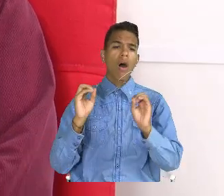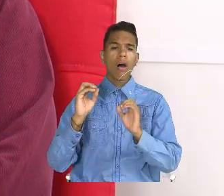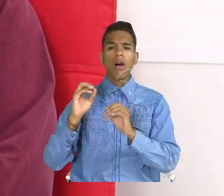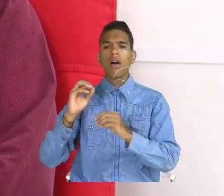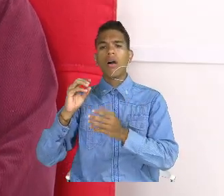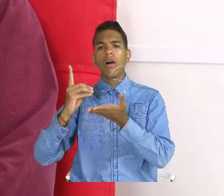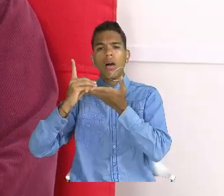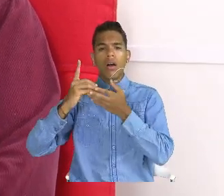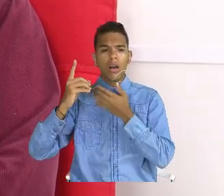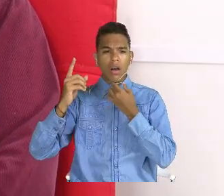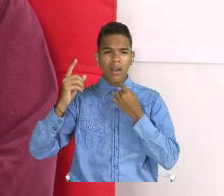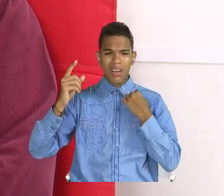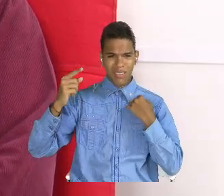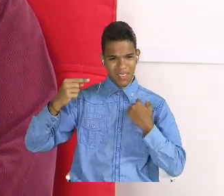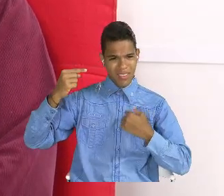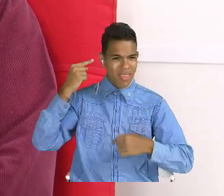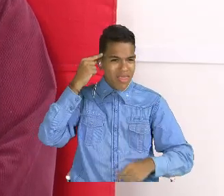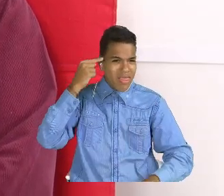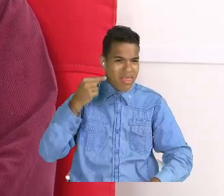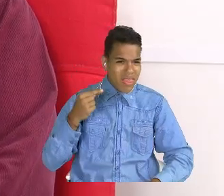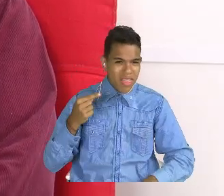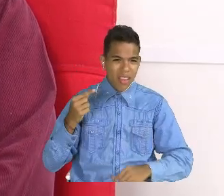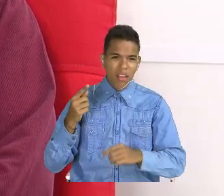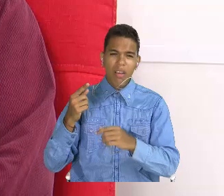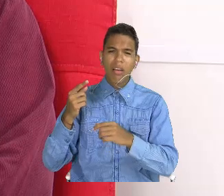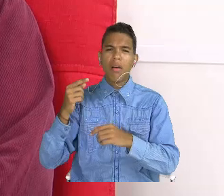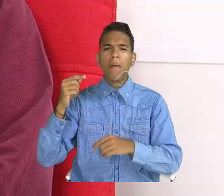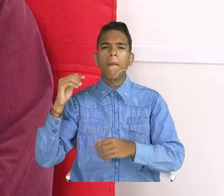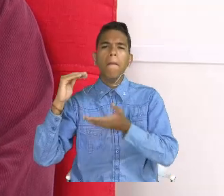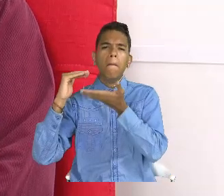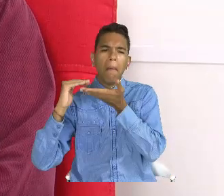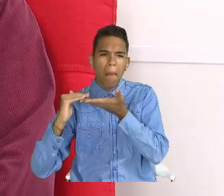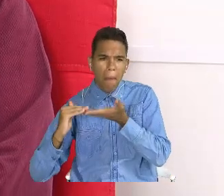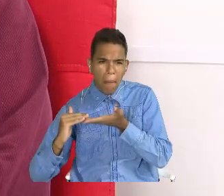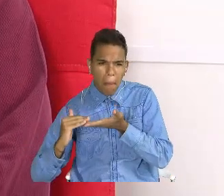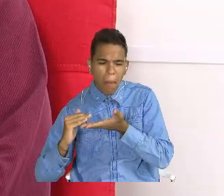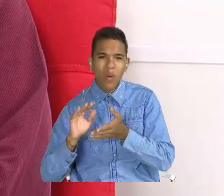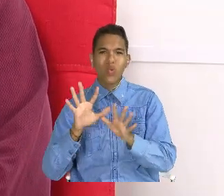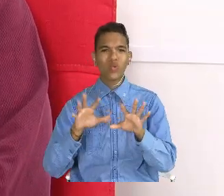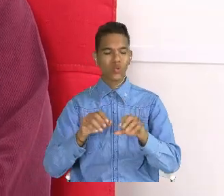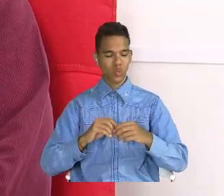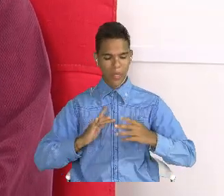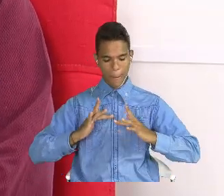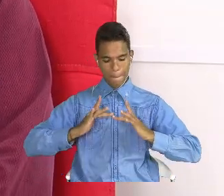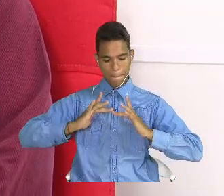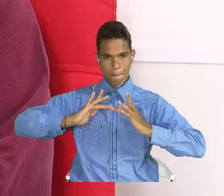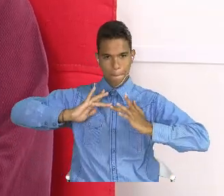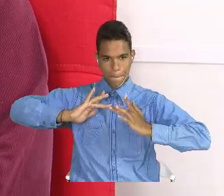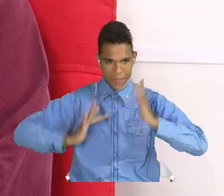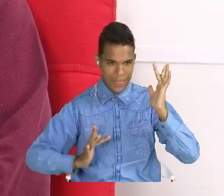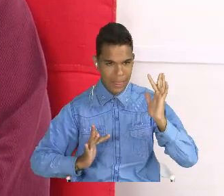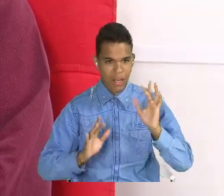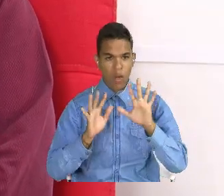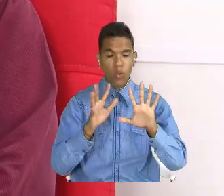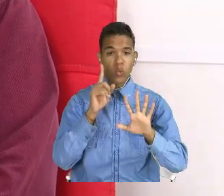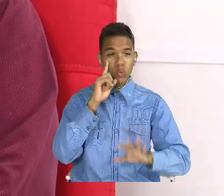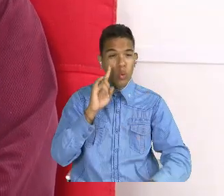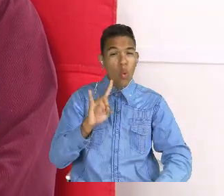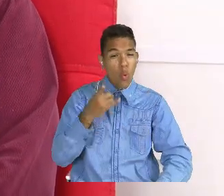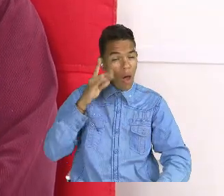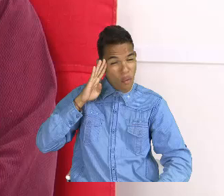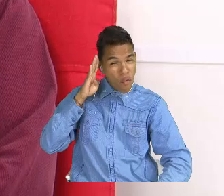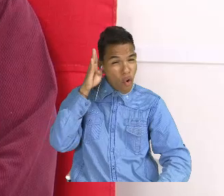produce un daño a nivel de las arterias, un daño a nivel de los vasos sanguíneos, una obstrucción, una arteriosclerosis y posiblemente, Dios no quiera, en un